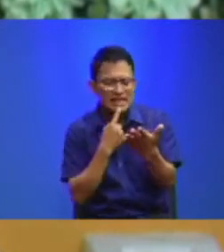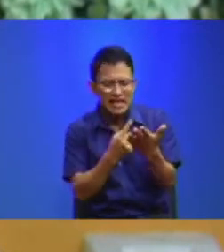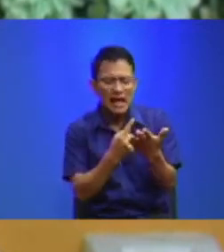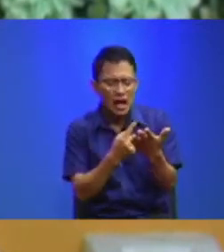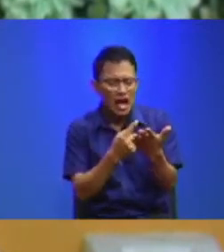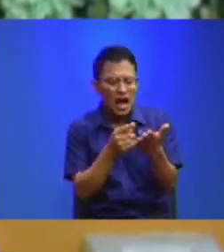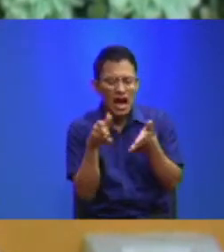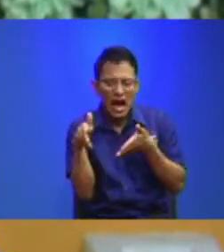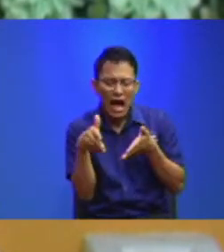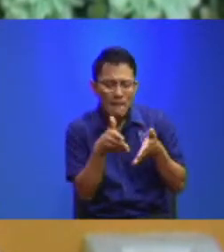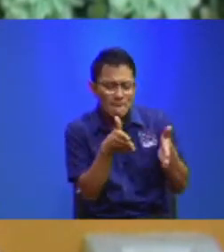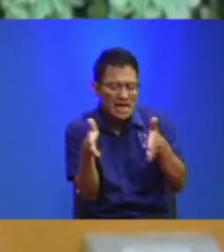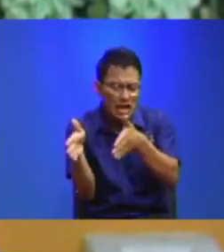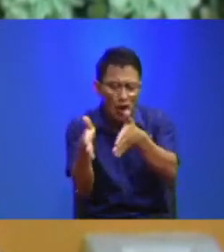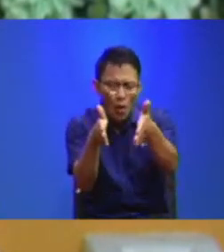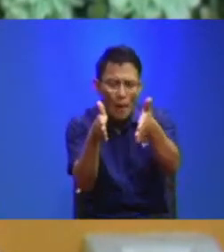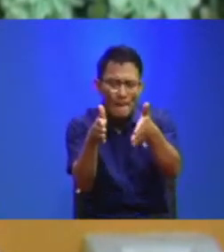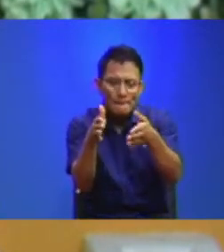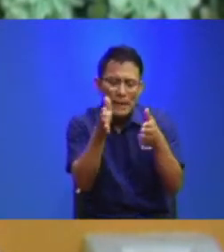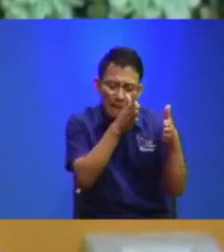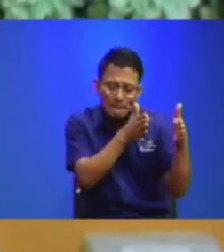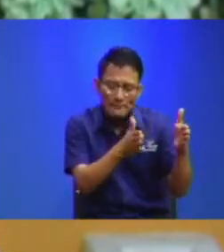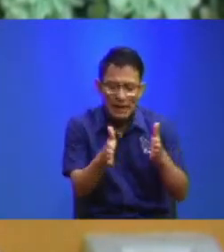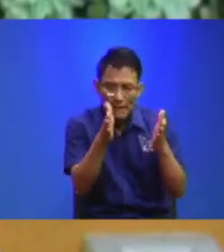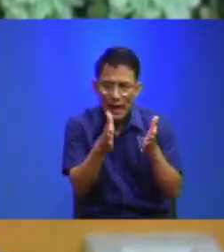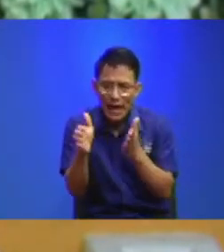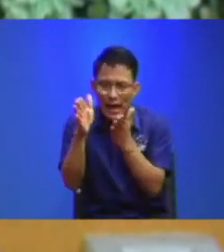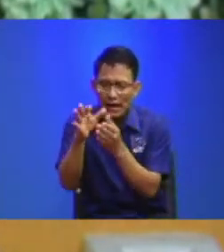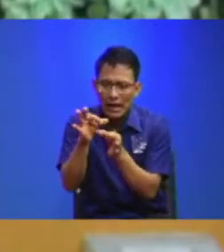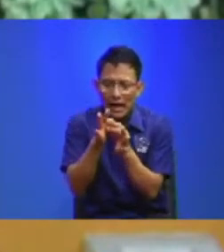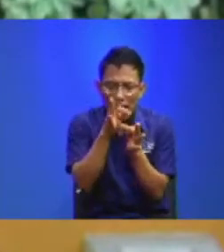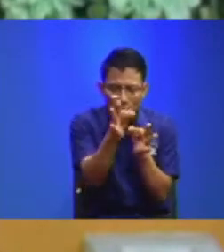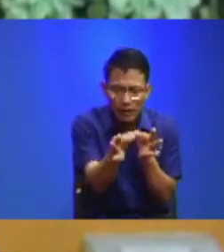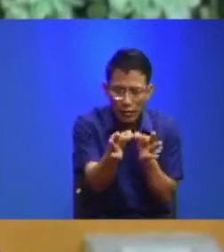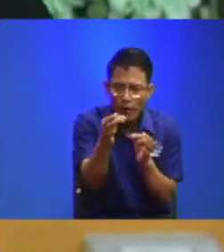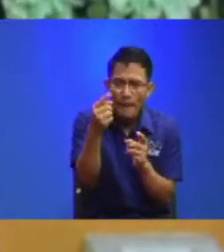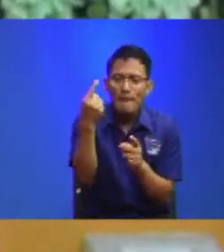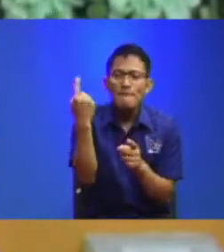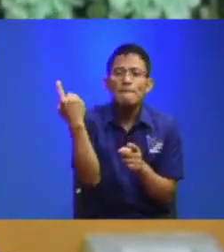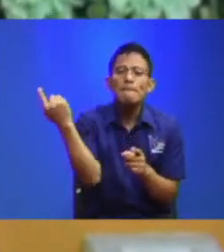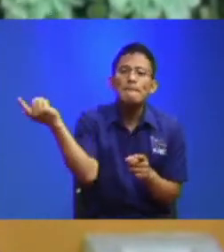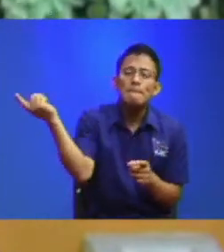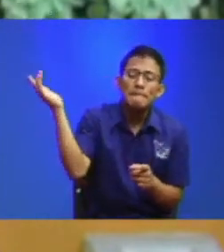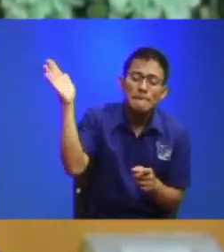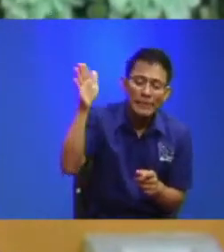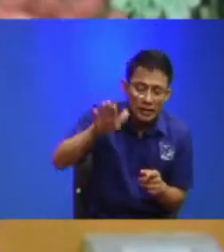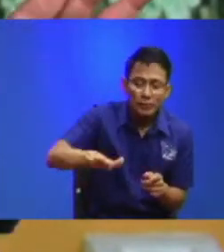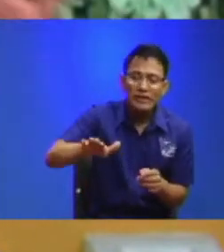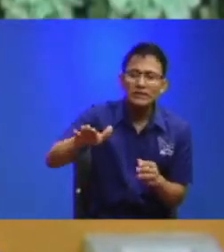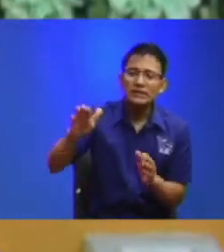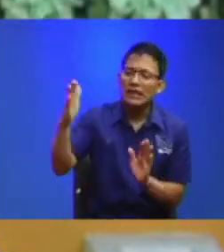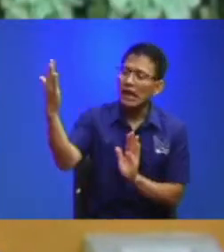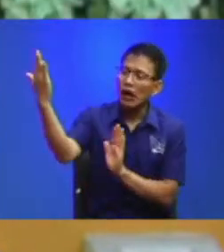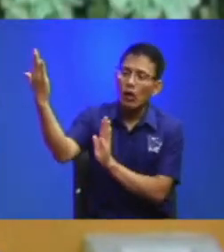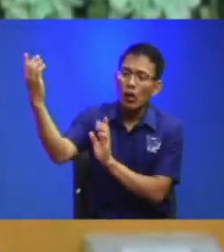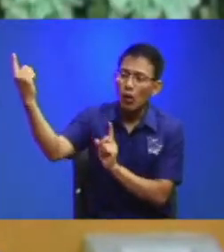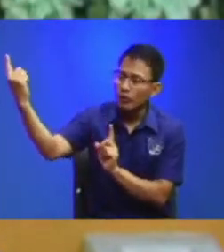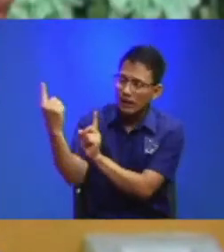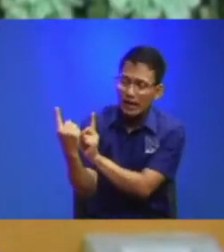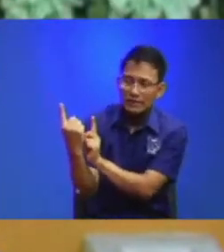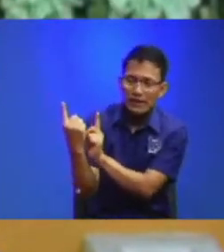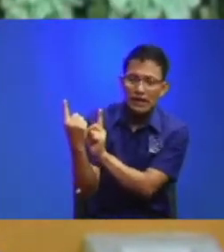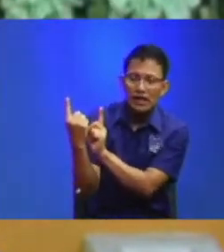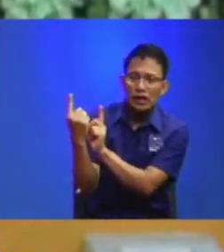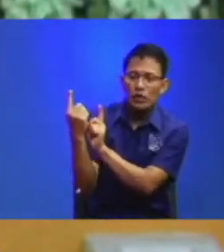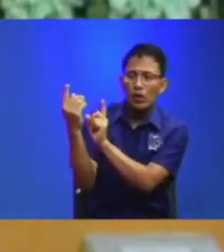para preparar al pueblo para que se encontrara con el Salvador. Eso es totalmente necesario